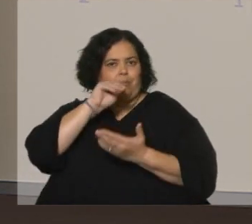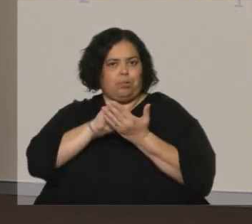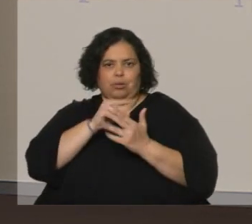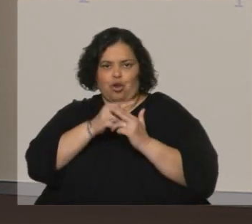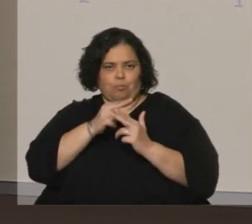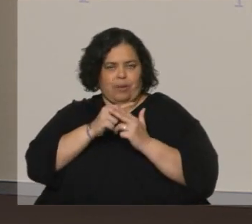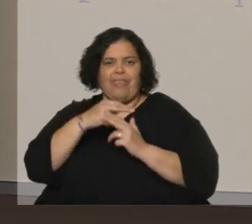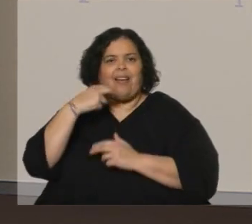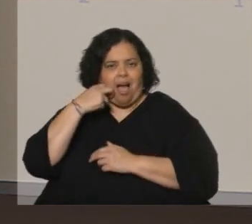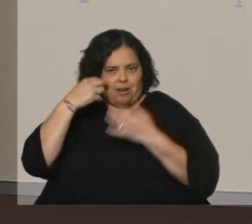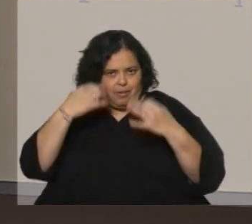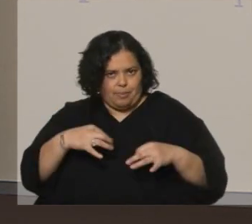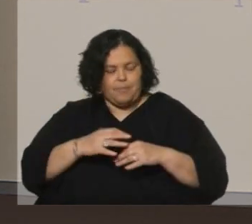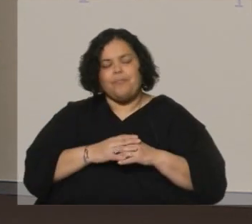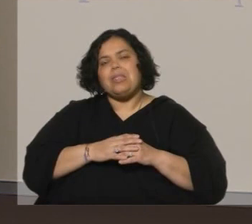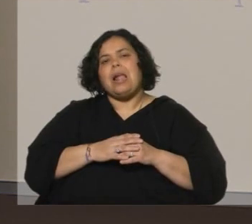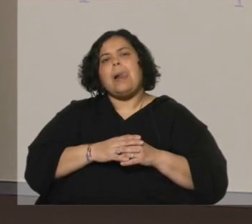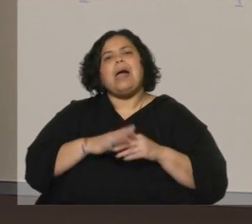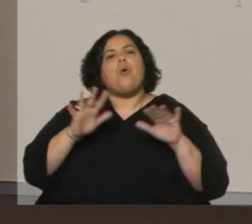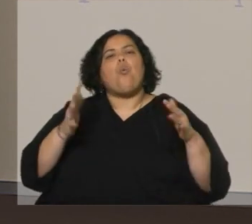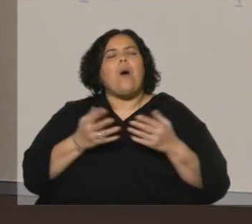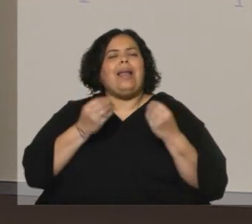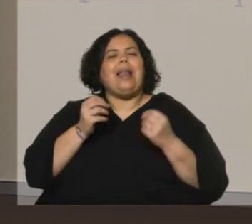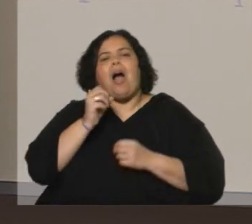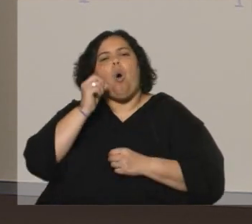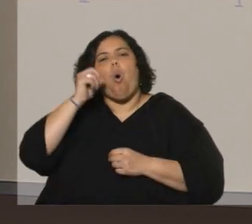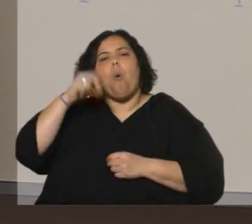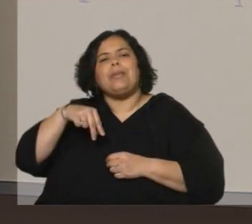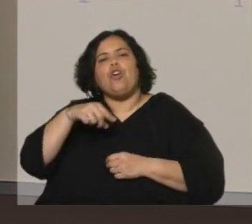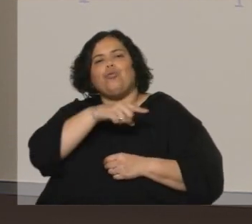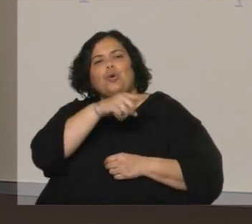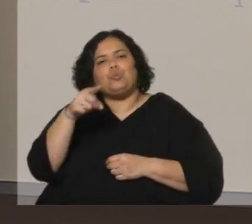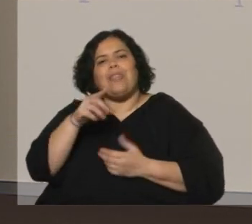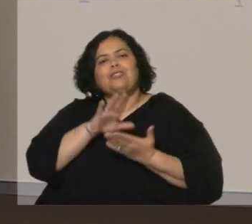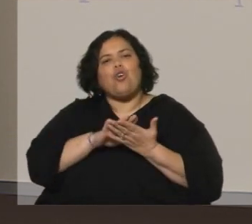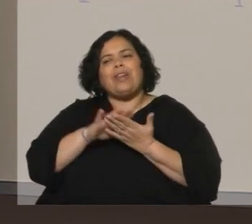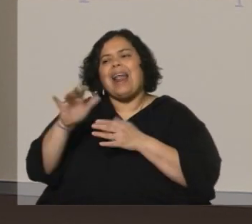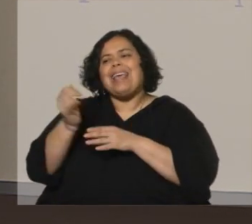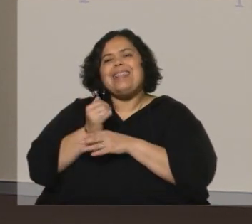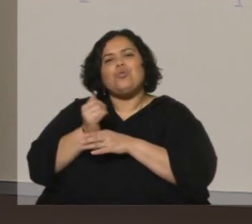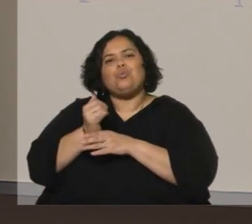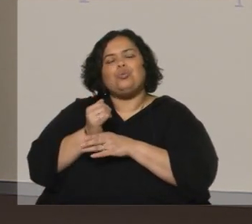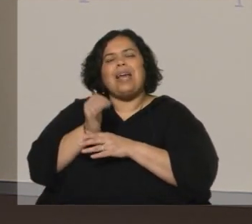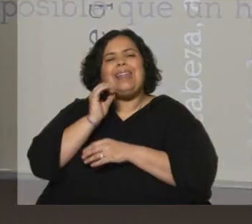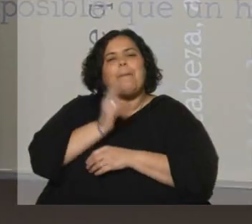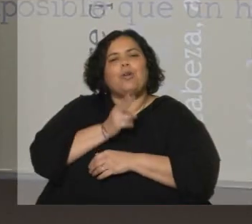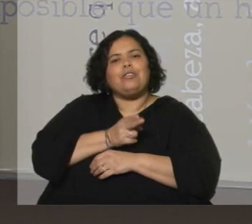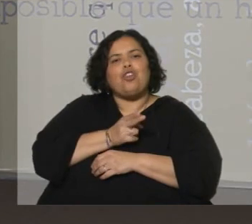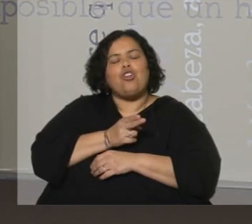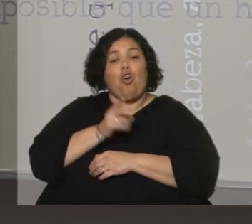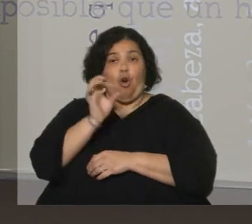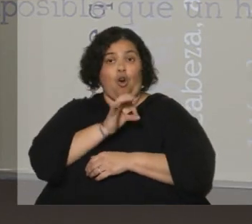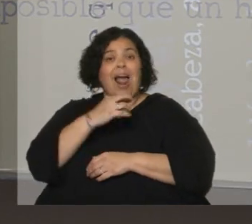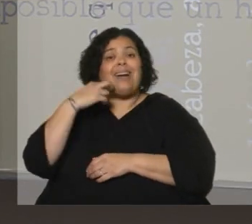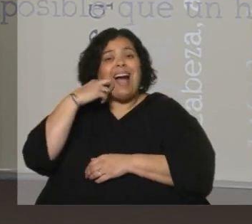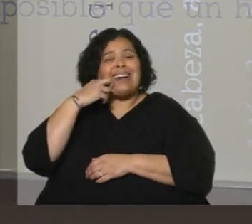mismo lado de materia legislativa Cuál es la posición de cortabarria sobre esa industria y sobre esa prohibición la carne sintética la carne